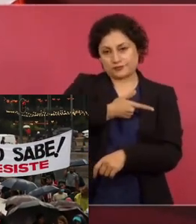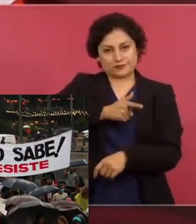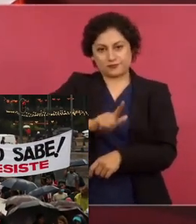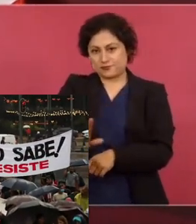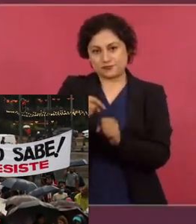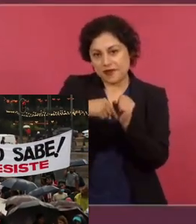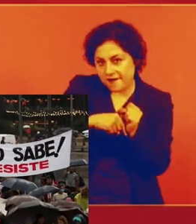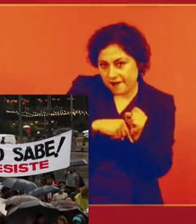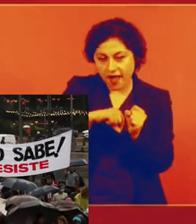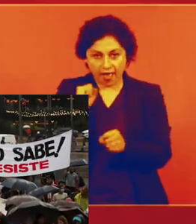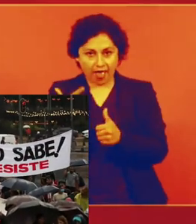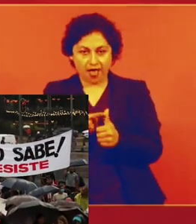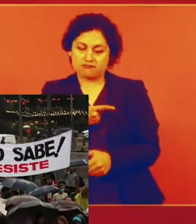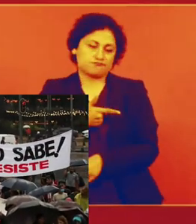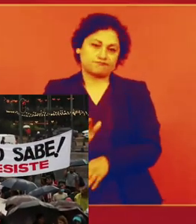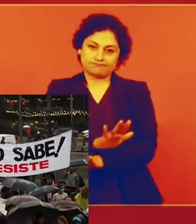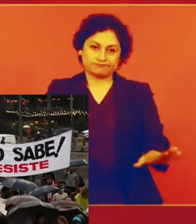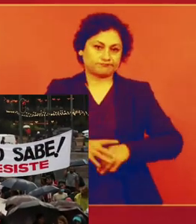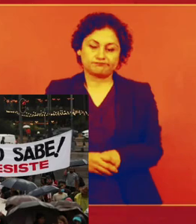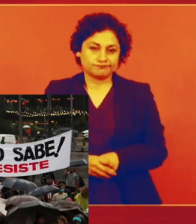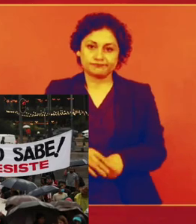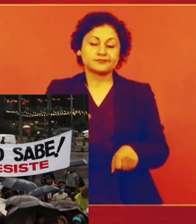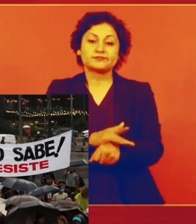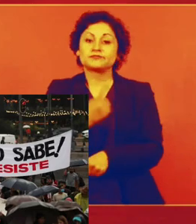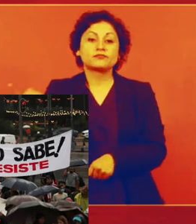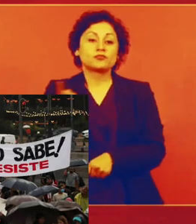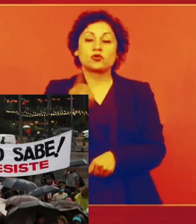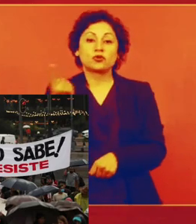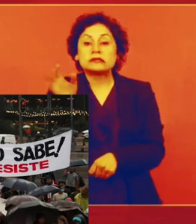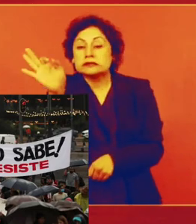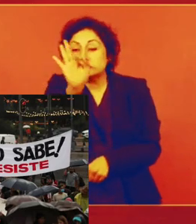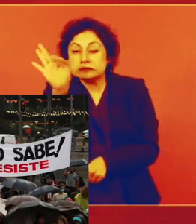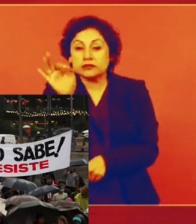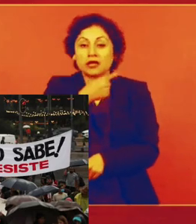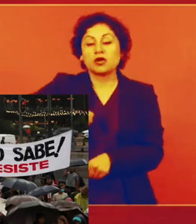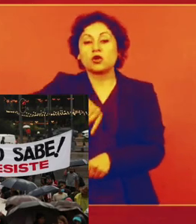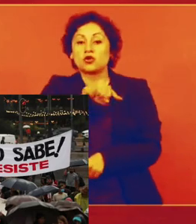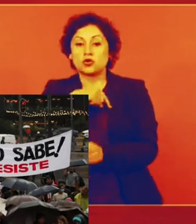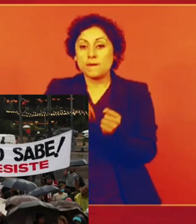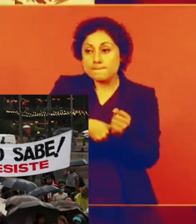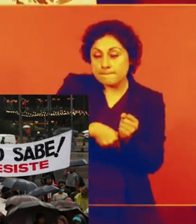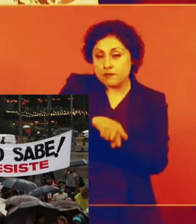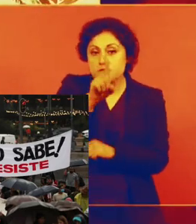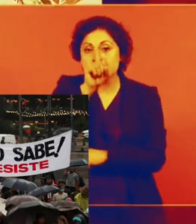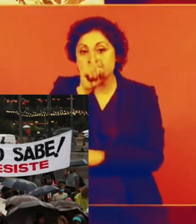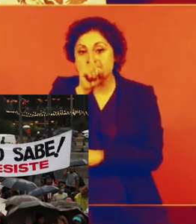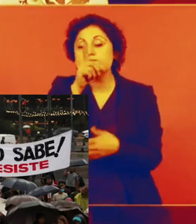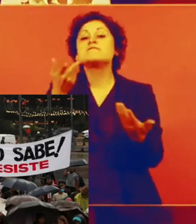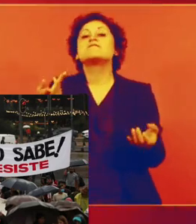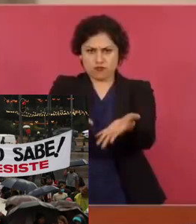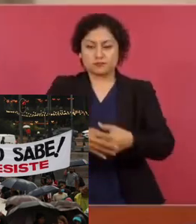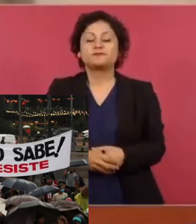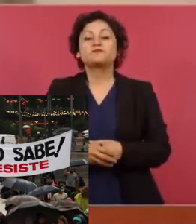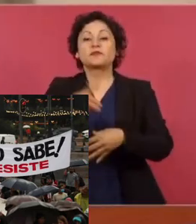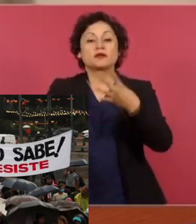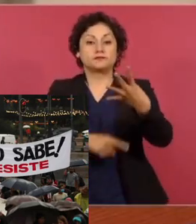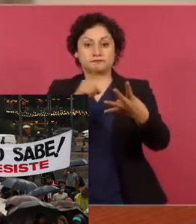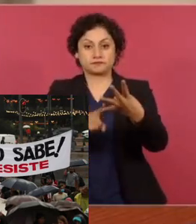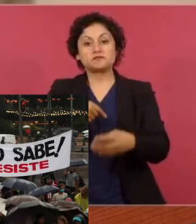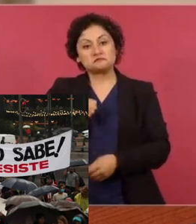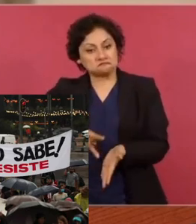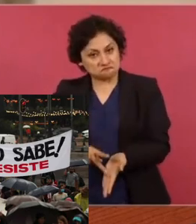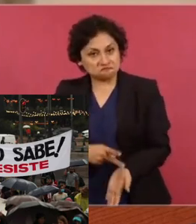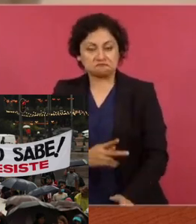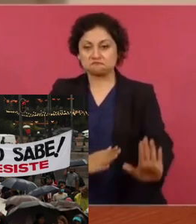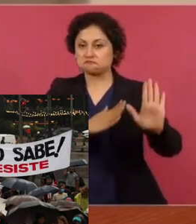ocultar ninguna información. Porque si no, se cae en la manipulación. Reitero el compromiso de